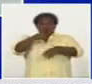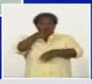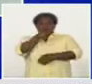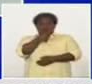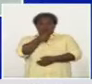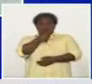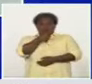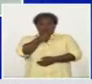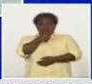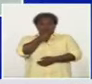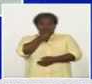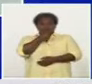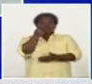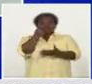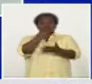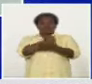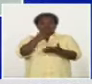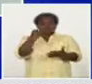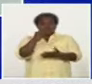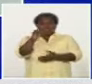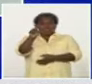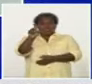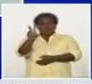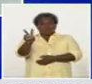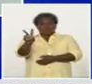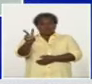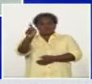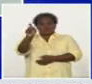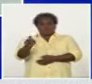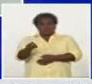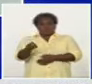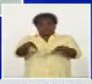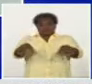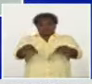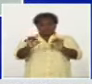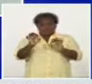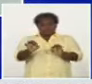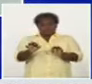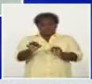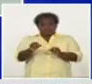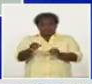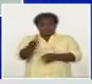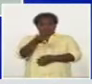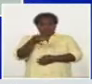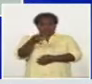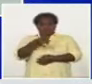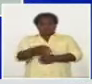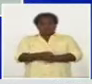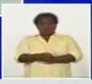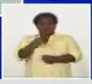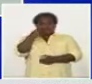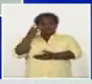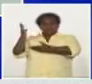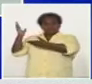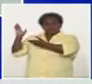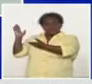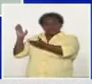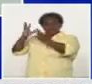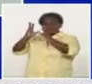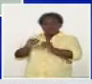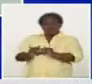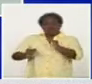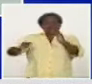se diagnostican 12 casos autóctonos en el día de ayer. Como ven, cifras elevadas